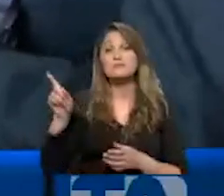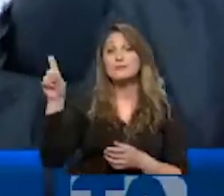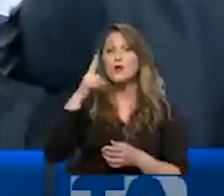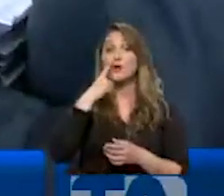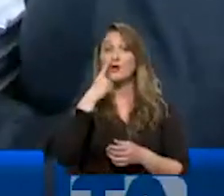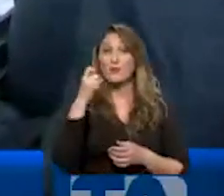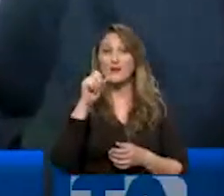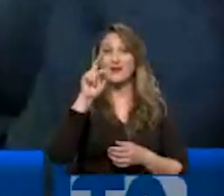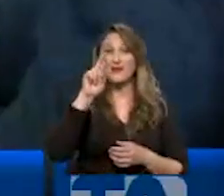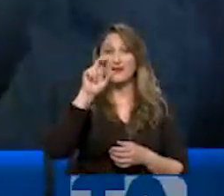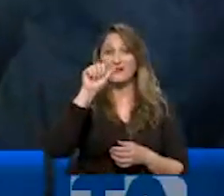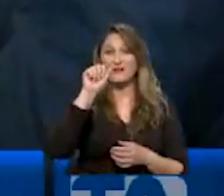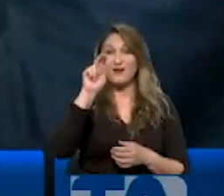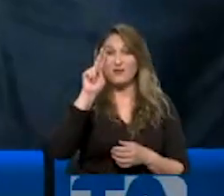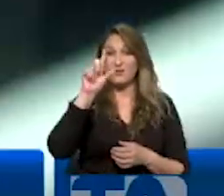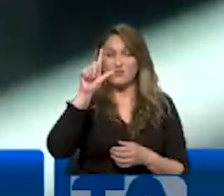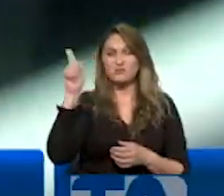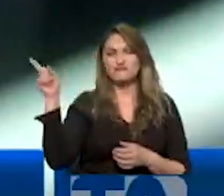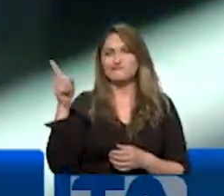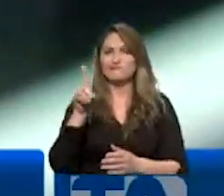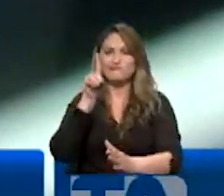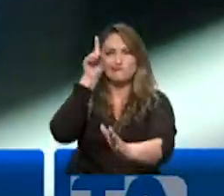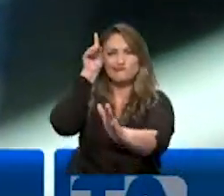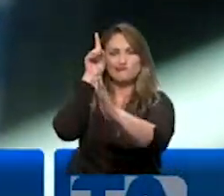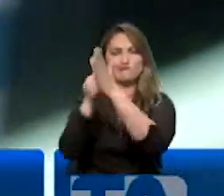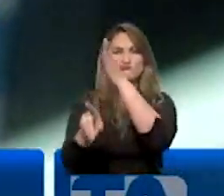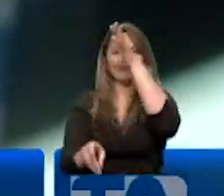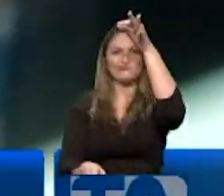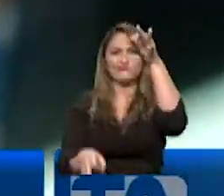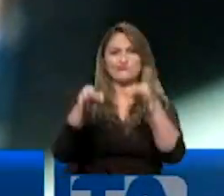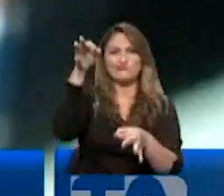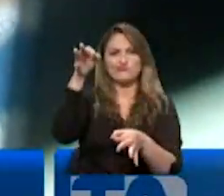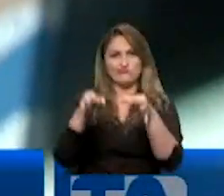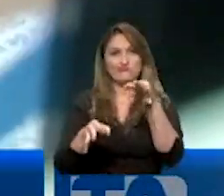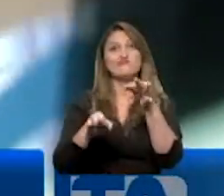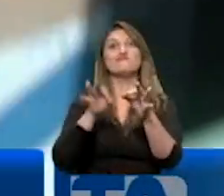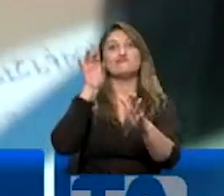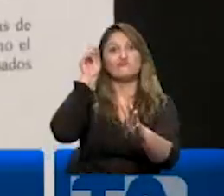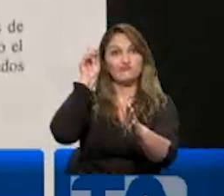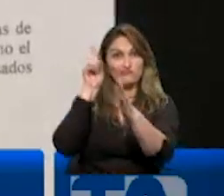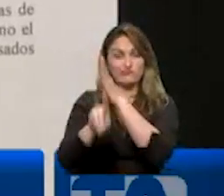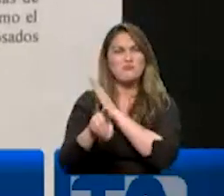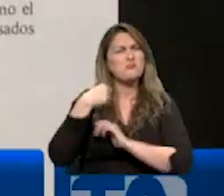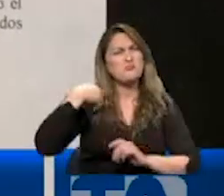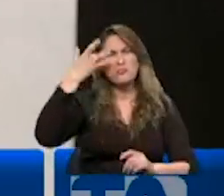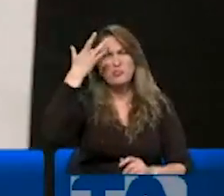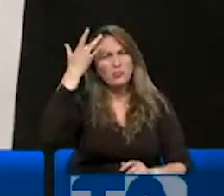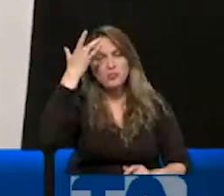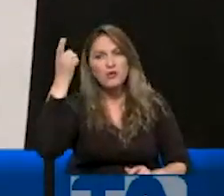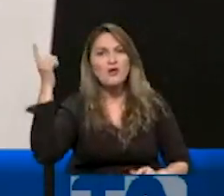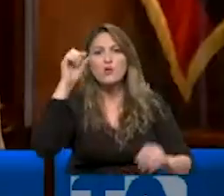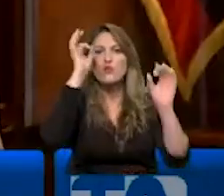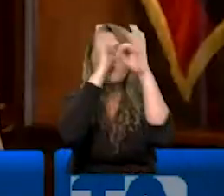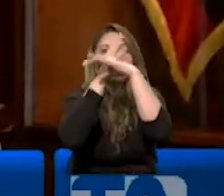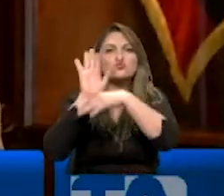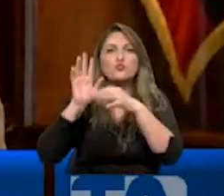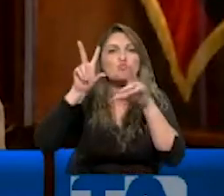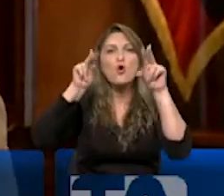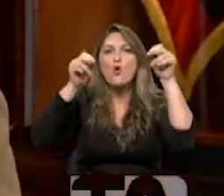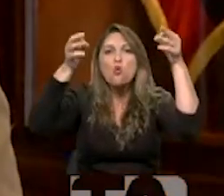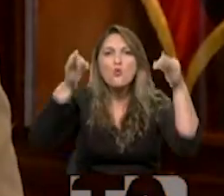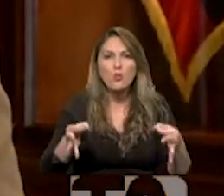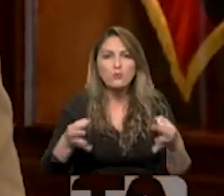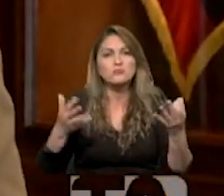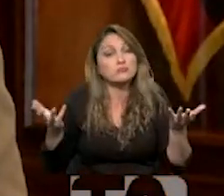el juicio político en contra de Martínez por incumplimiento de funciones. Este documento tuvo 41 firmas de apoyo. Esta es la